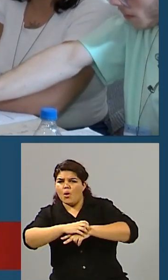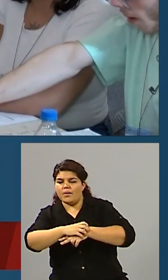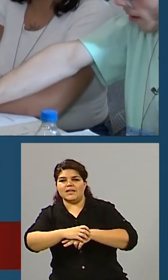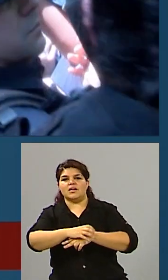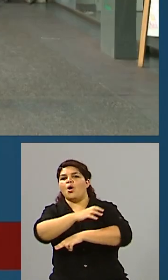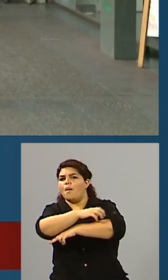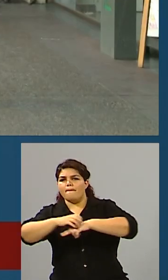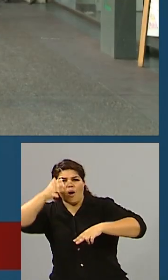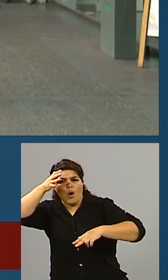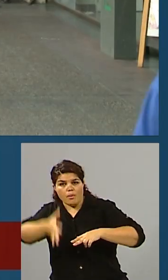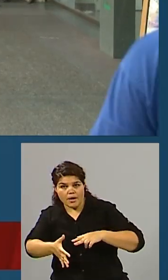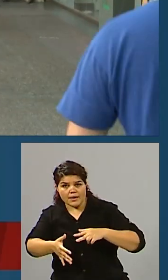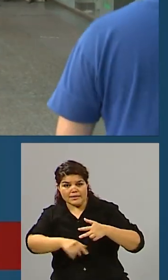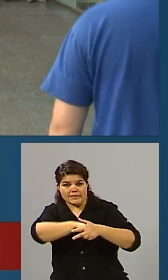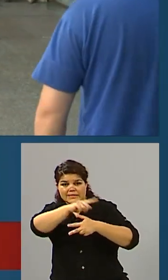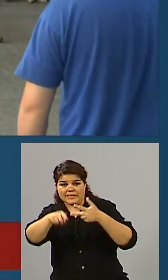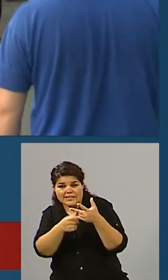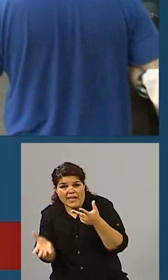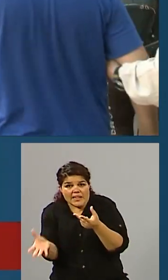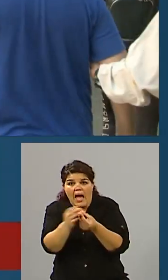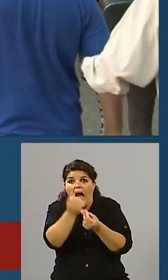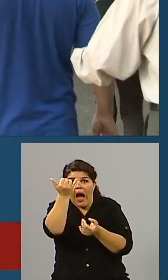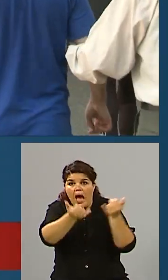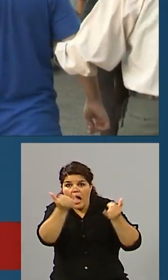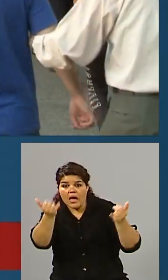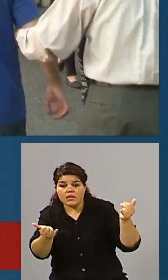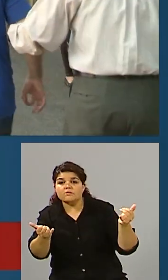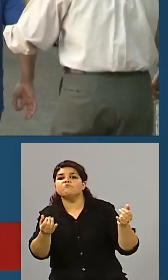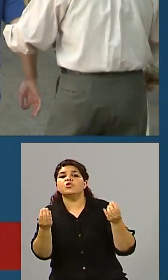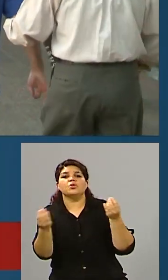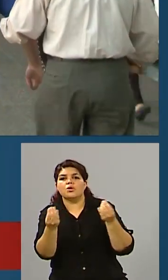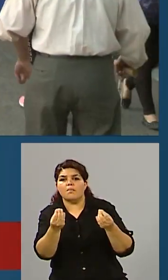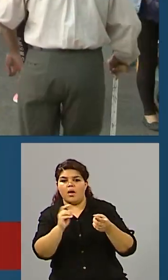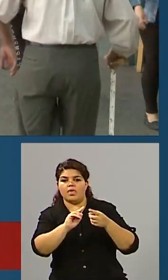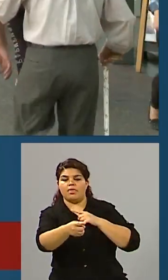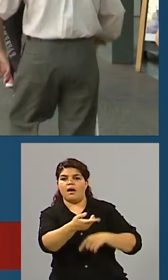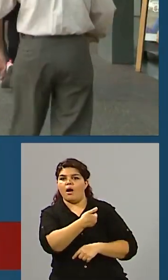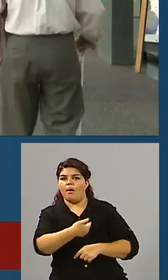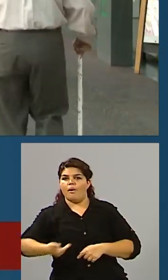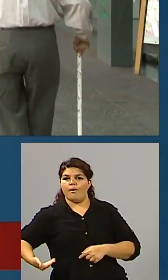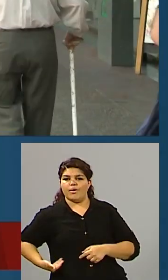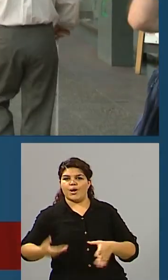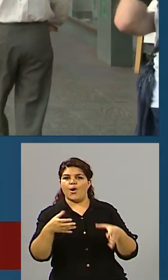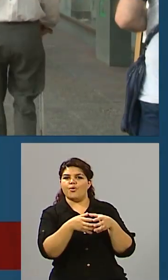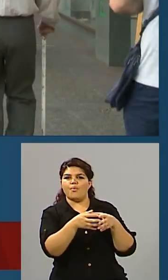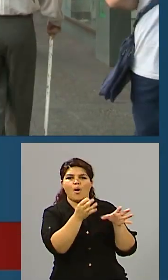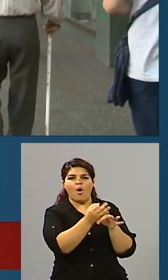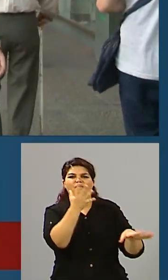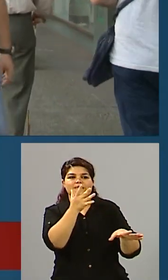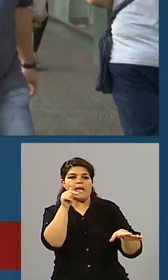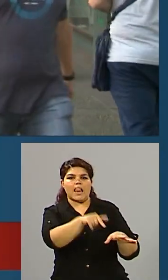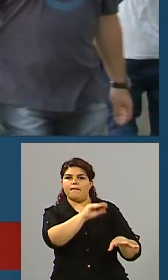indigencia, evidentemente los candidatos gubernamentales, los candidatos del oficialismo, tienden a